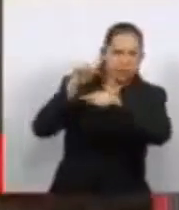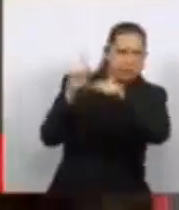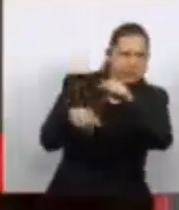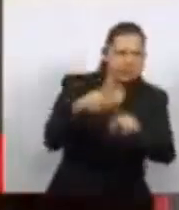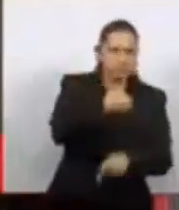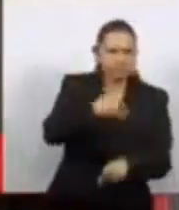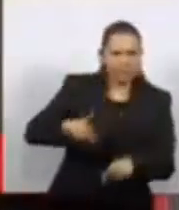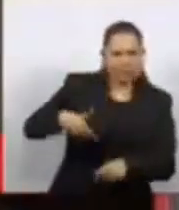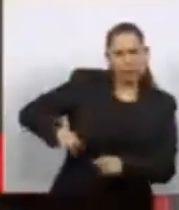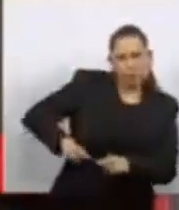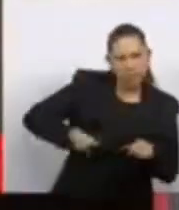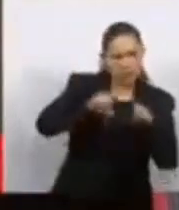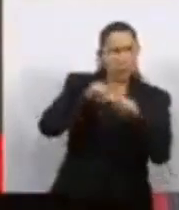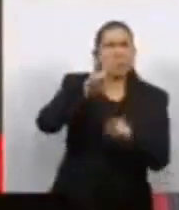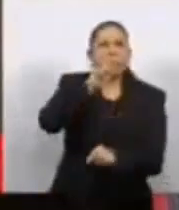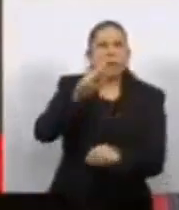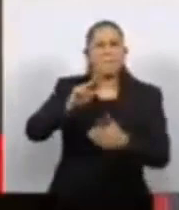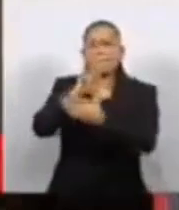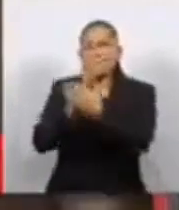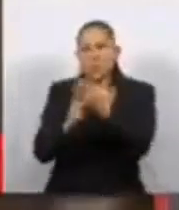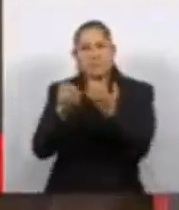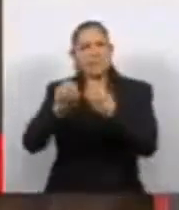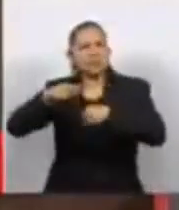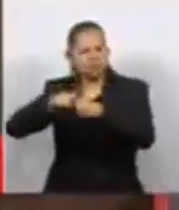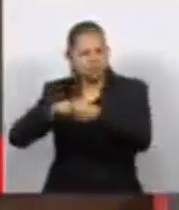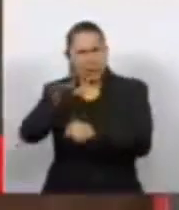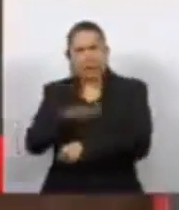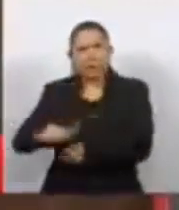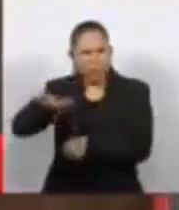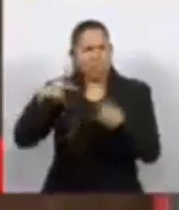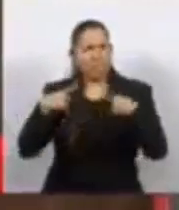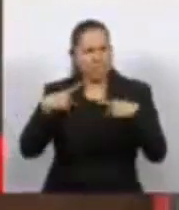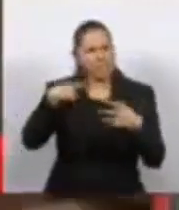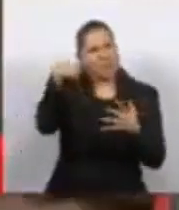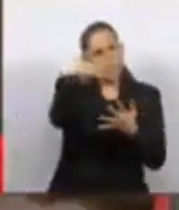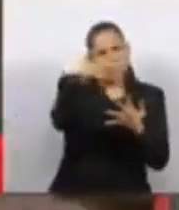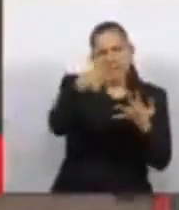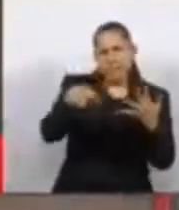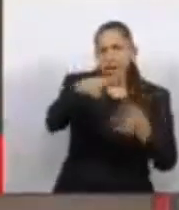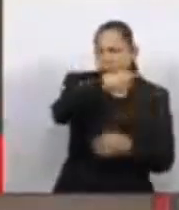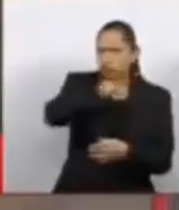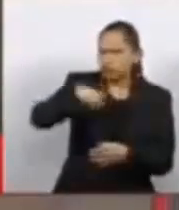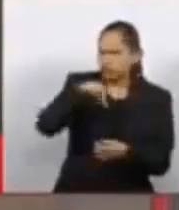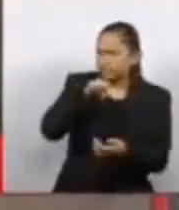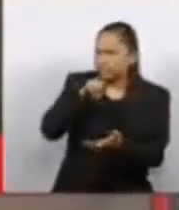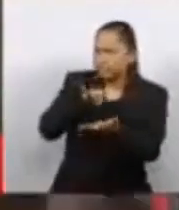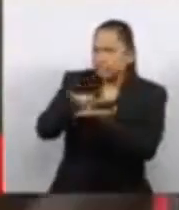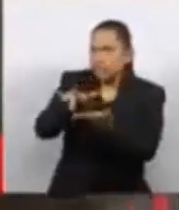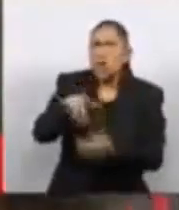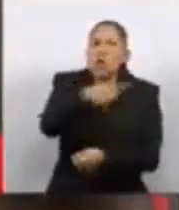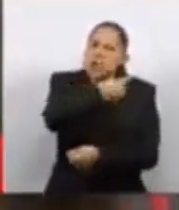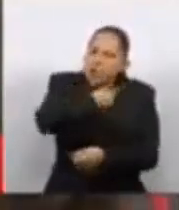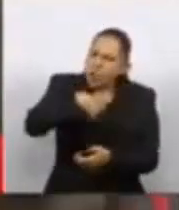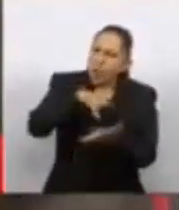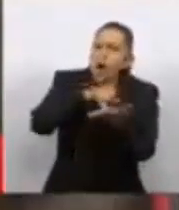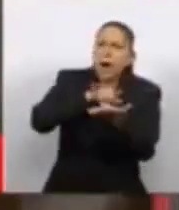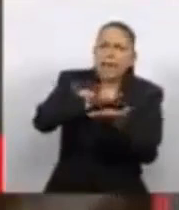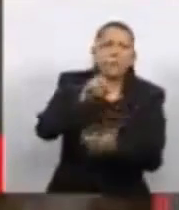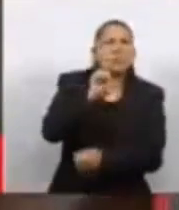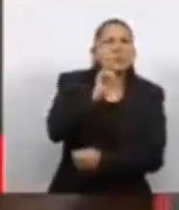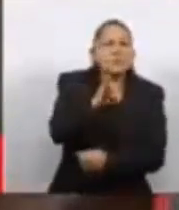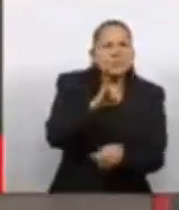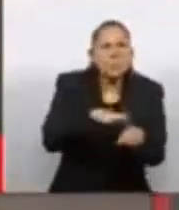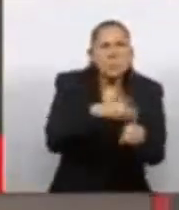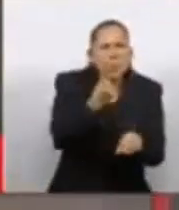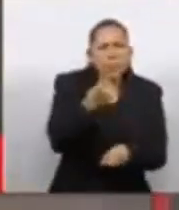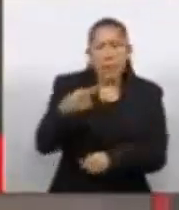sociales. Lo hicimos porque las y los mexicanos no se equivocaron al votar por un cambio. Sin embargo, la falta